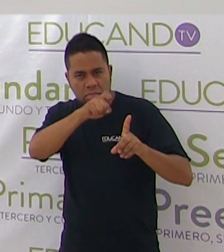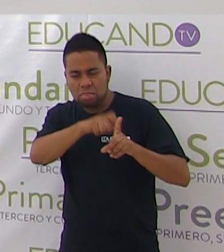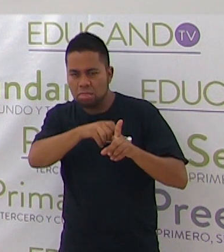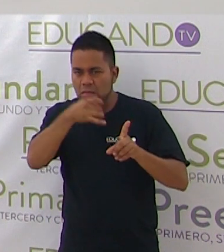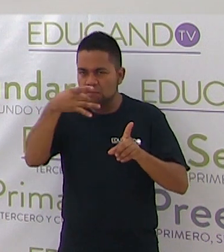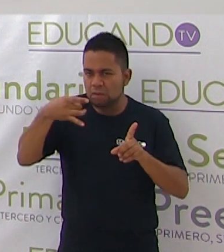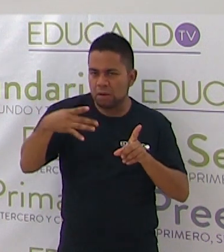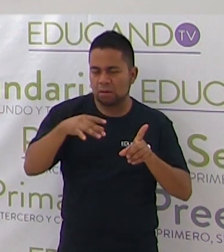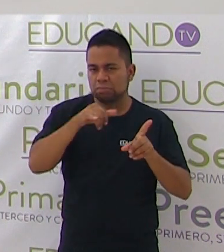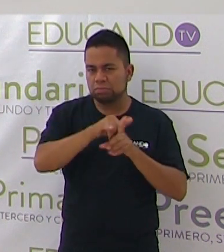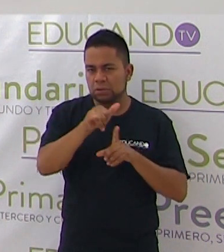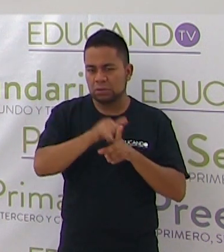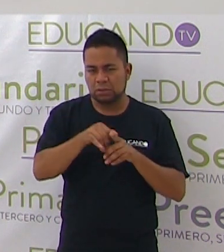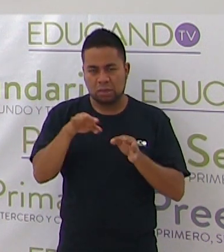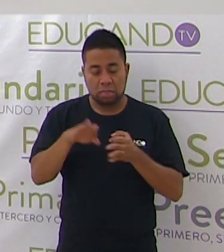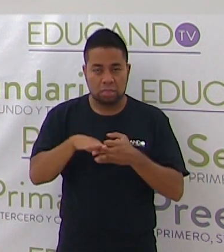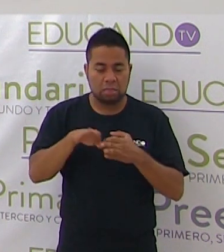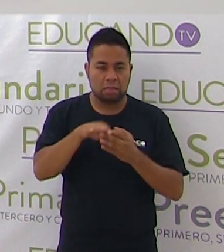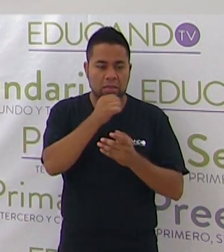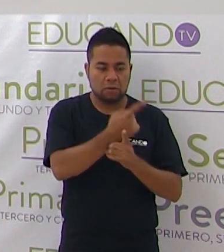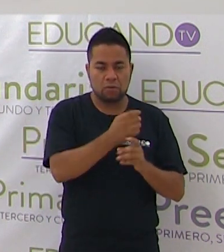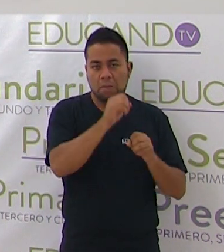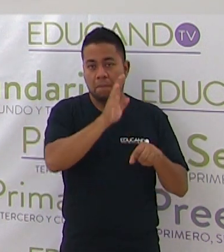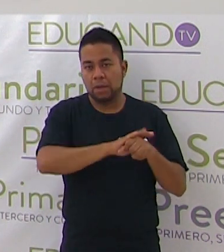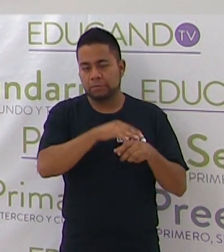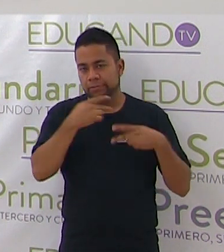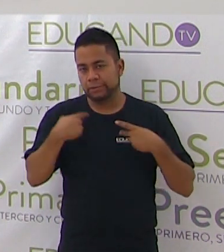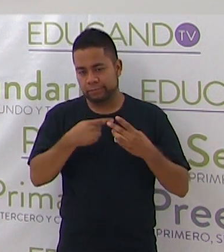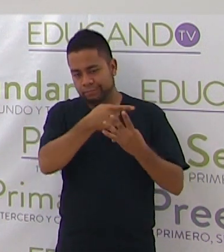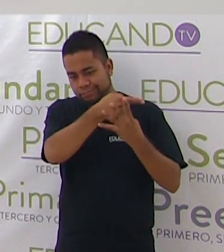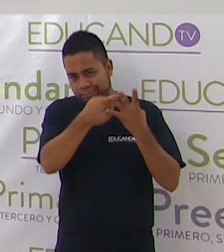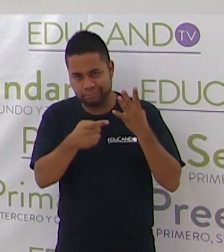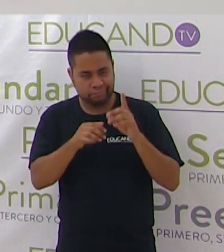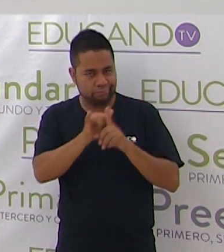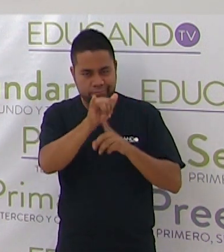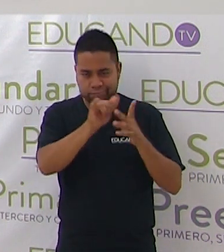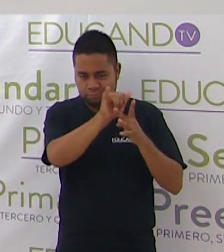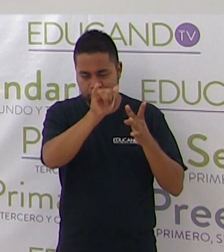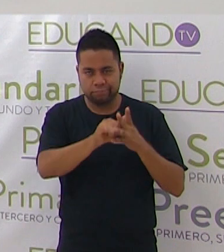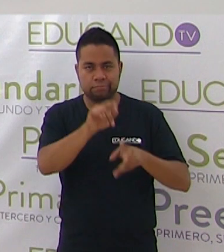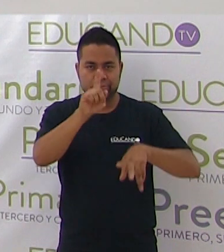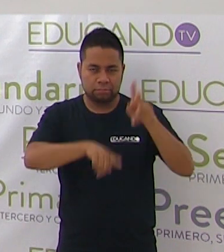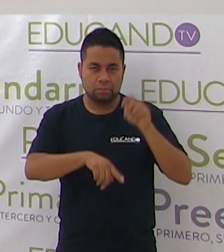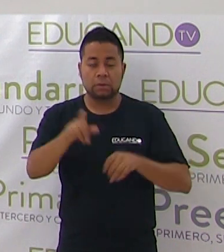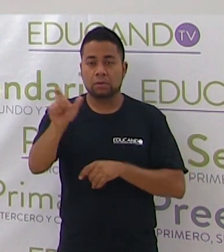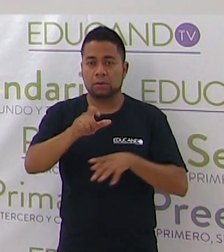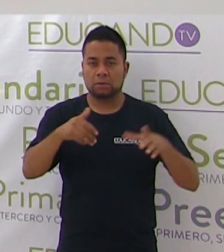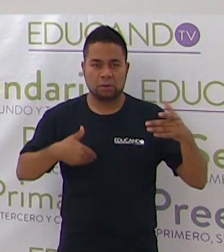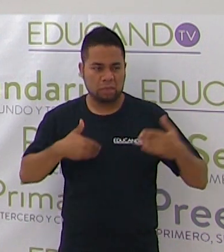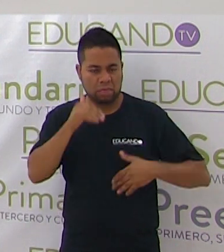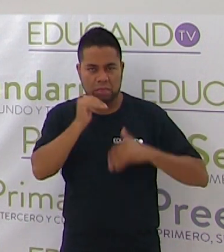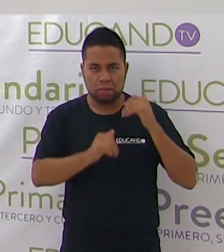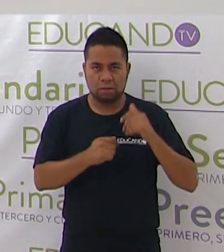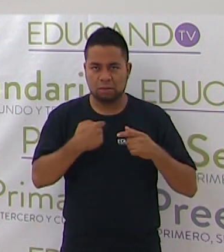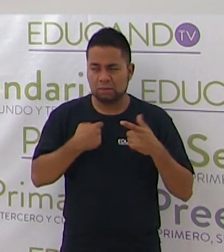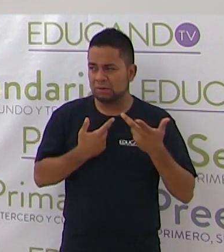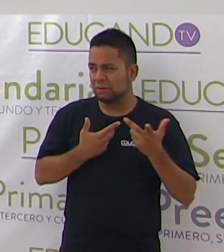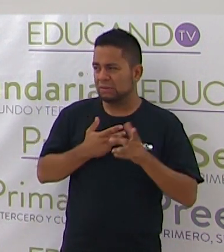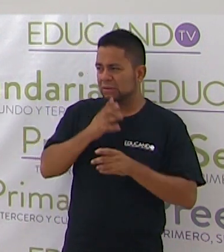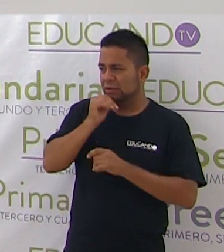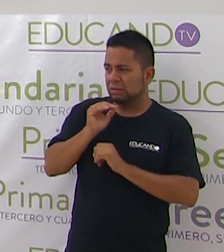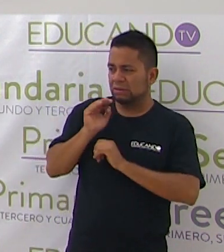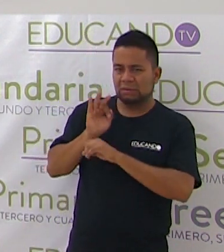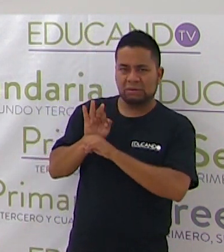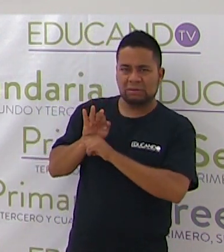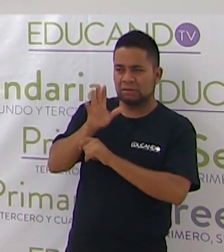repetida a uno o más de los estudiantes. Quienes son molestados no pueden defenderse de manera